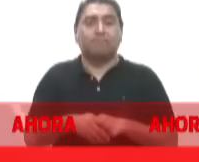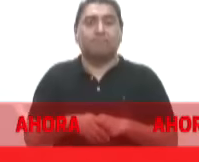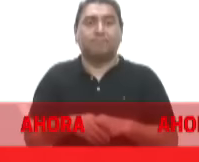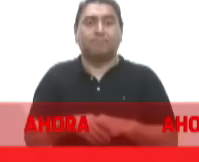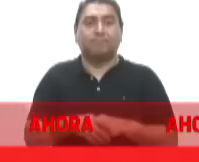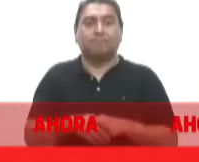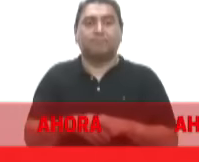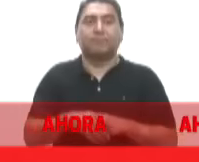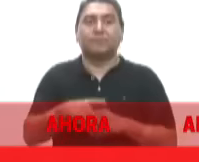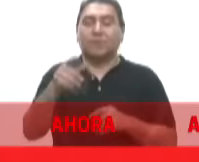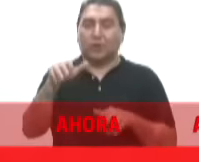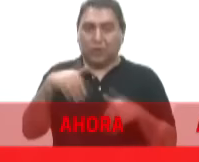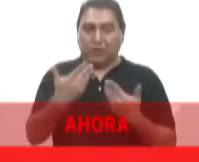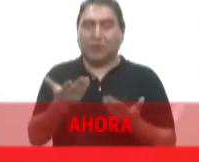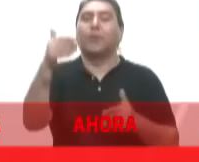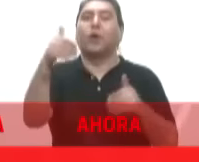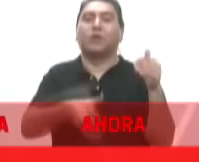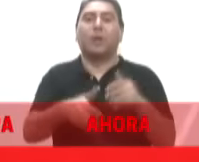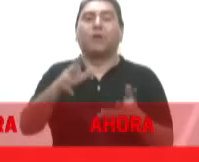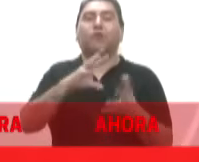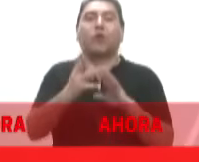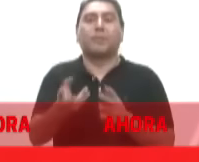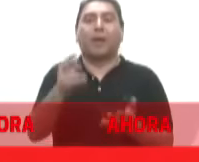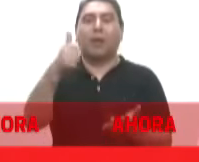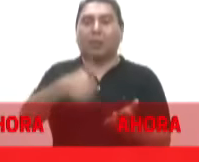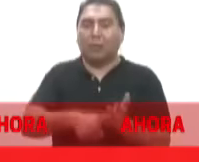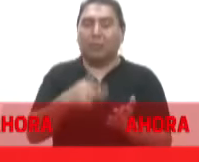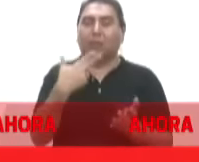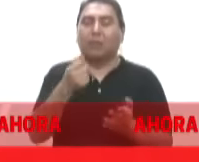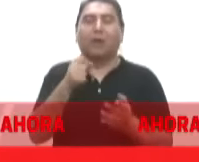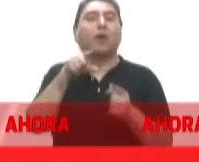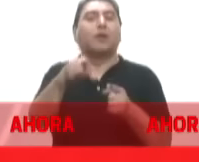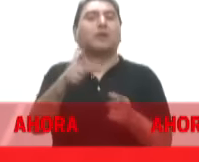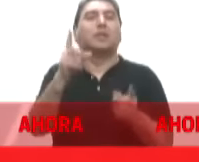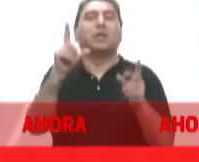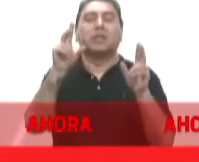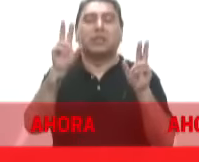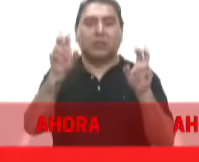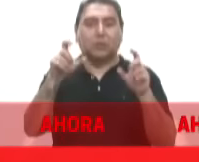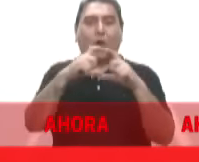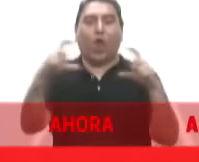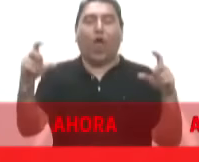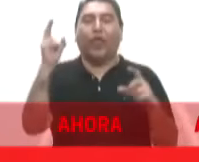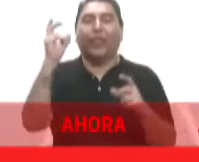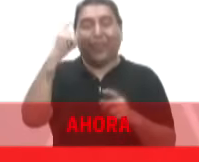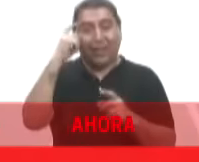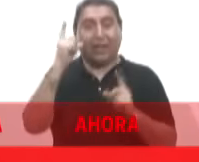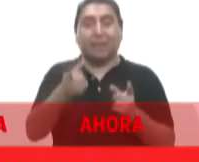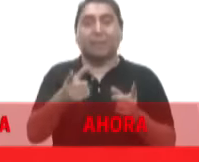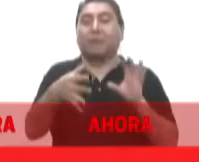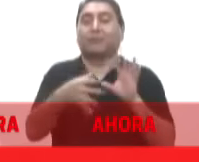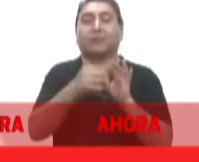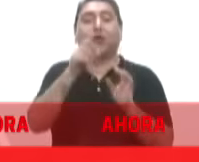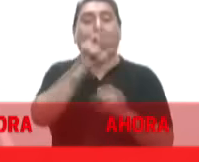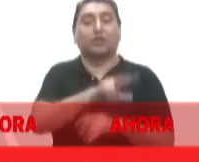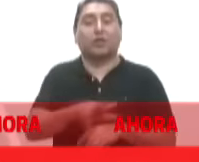Vamos a votar entonces por medios electrónicos el título 10, disposiciones finales, correspondiente a los artículos